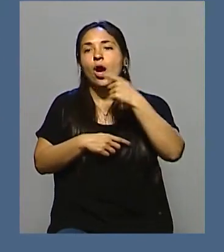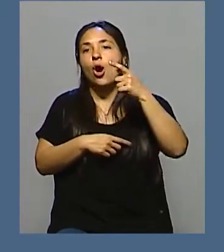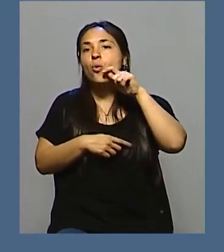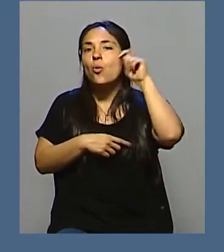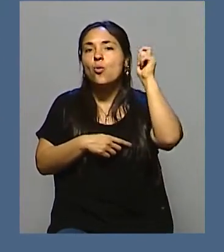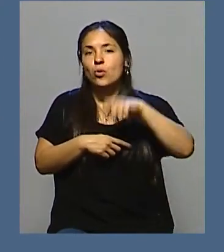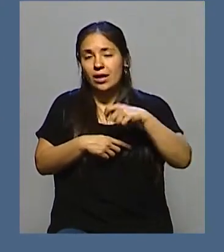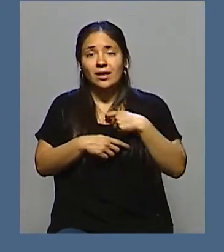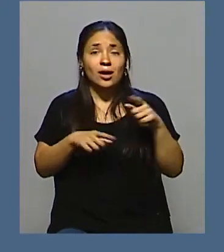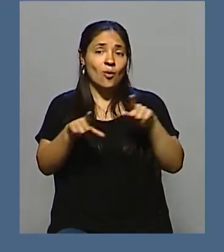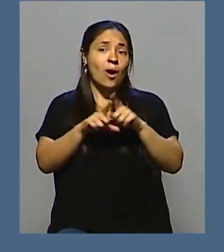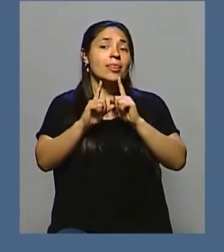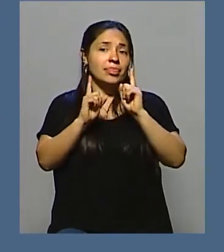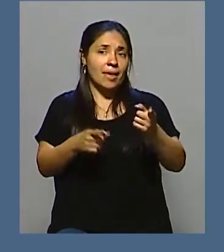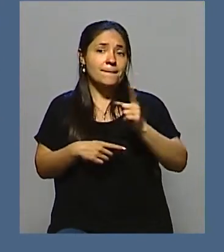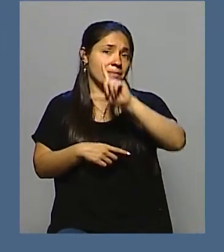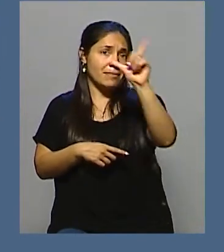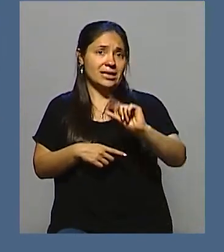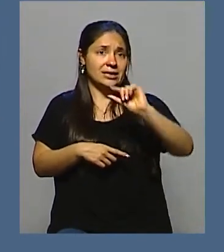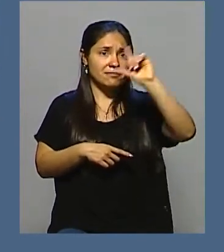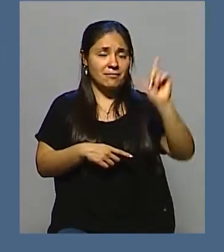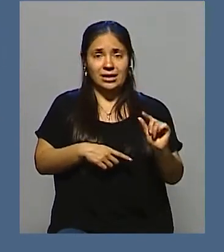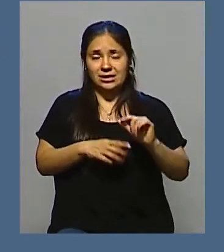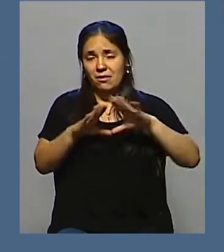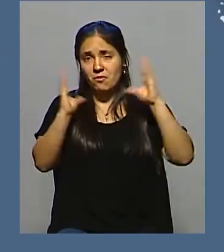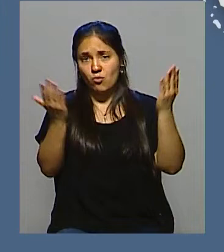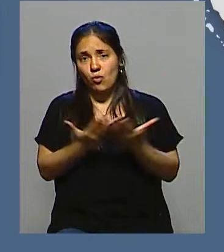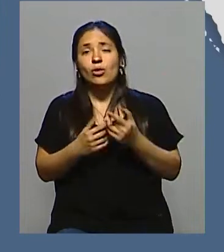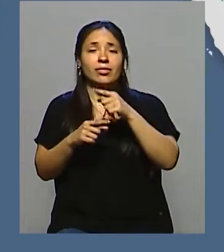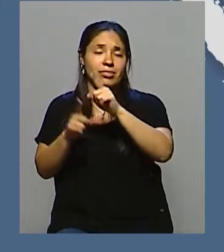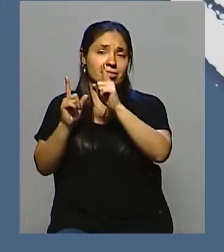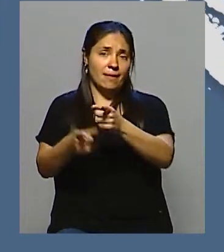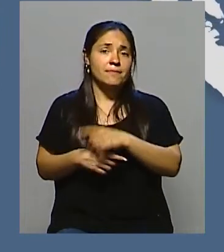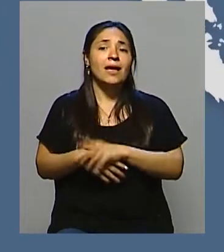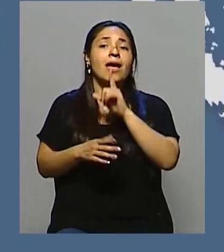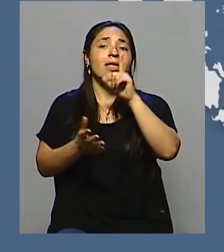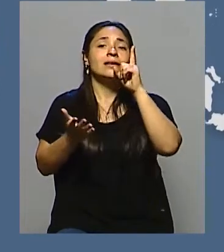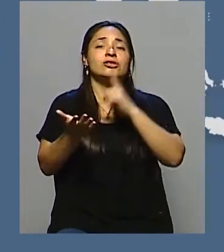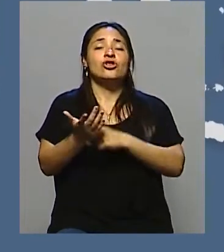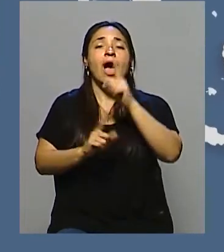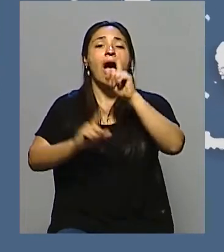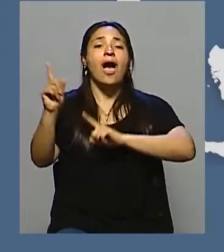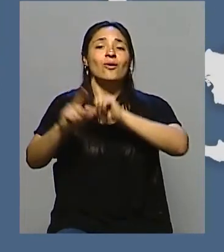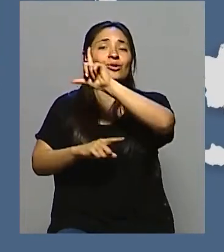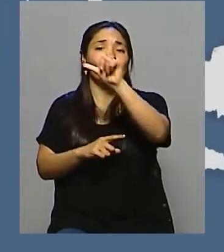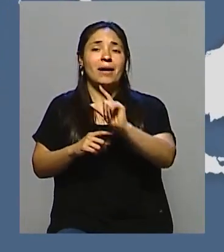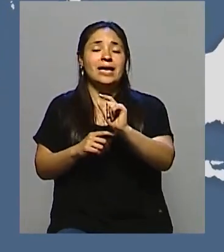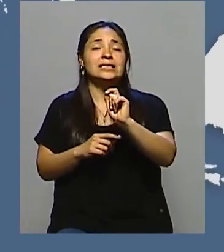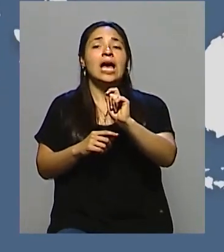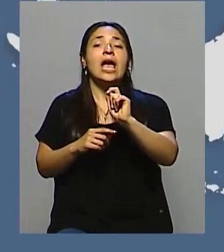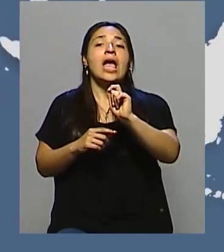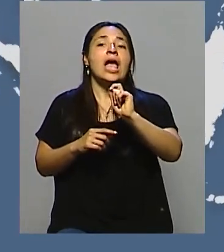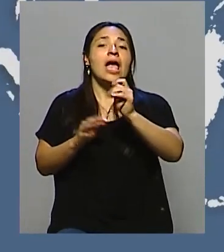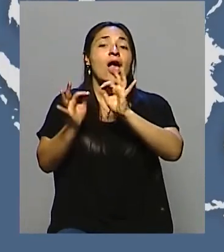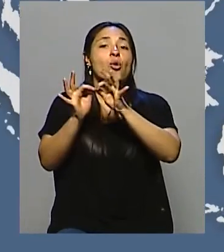es la misma situación que están atravesando todos los países del mundo y bueno, usted incluso decía ya las decisiones que toman algunos países europeos en relación a cómo